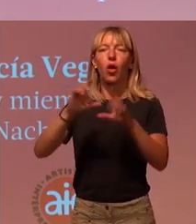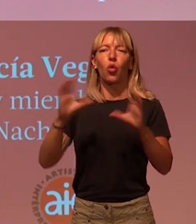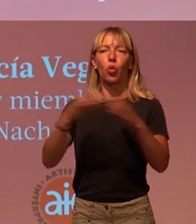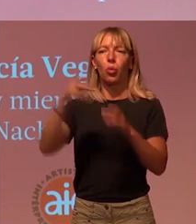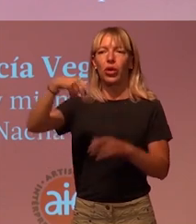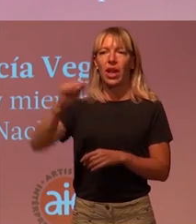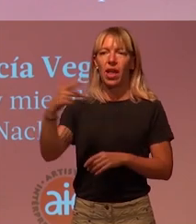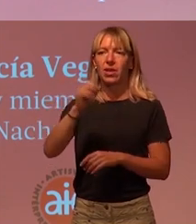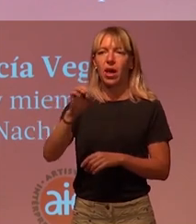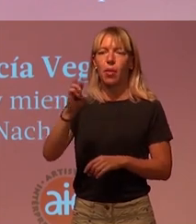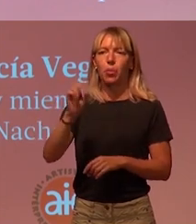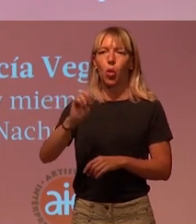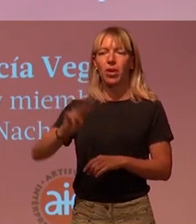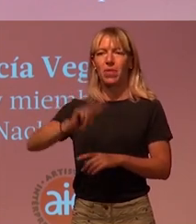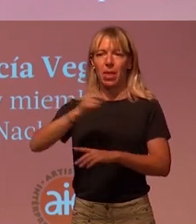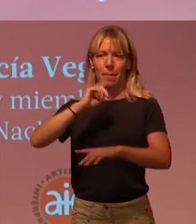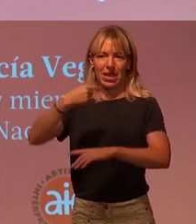y vicepresidente de AIE.